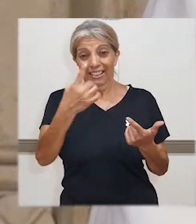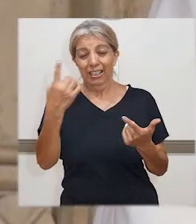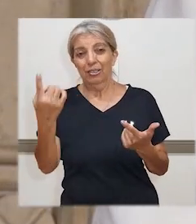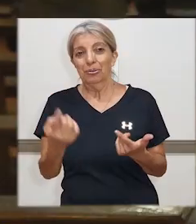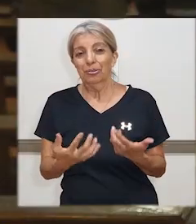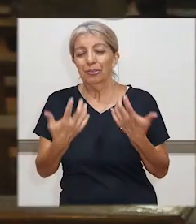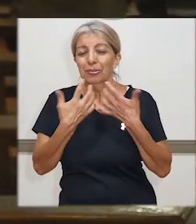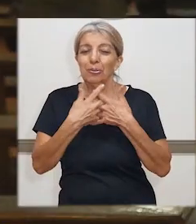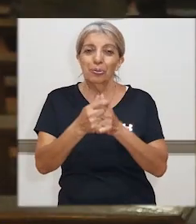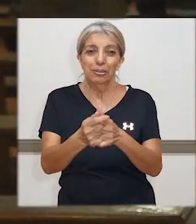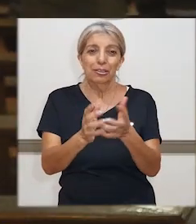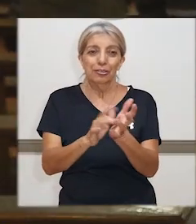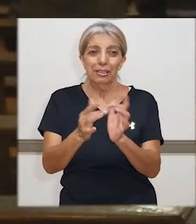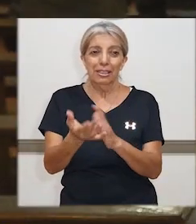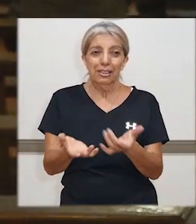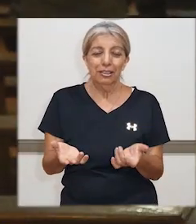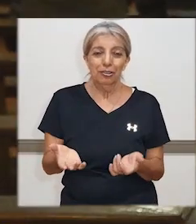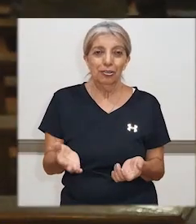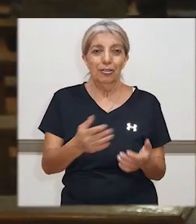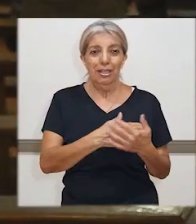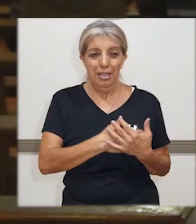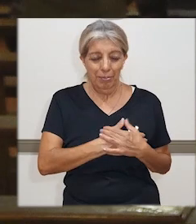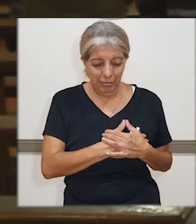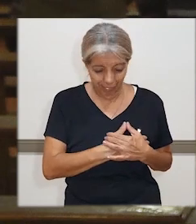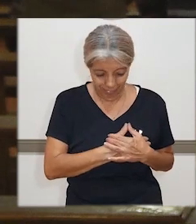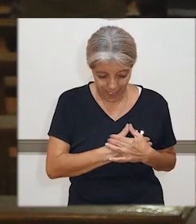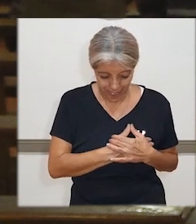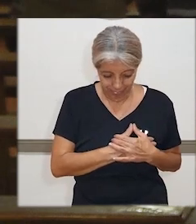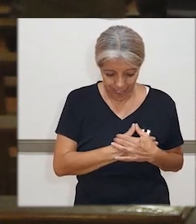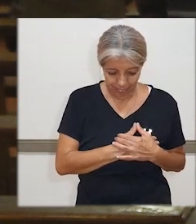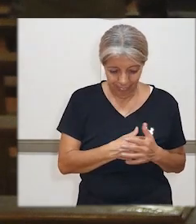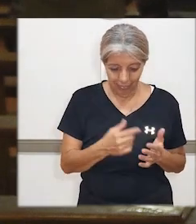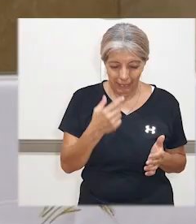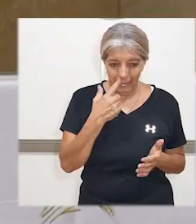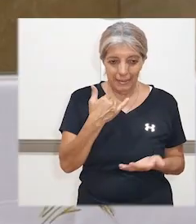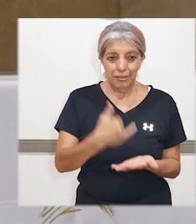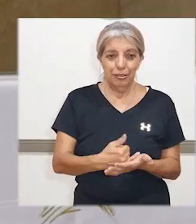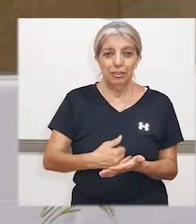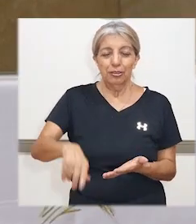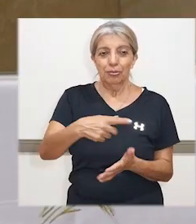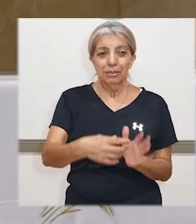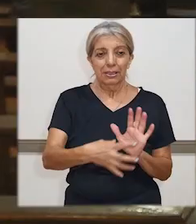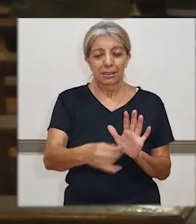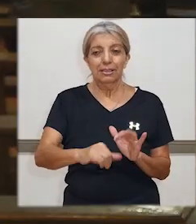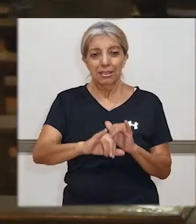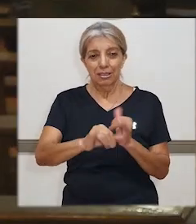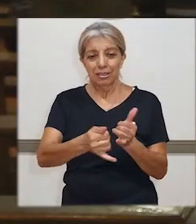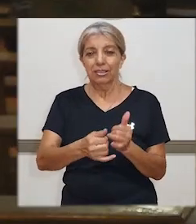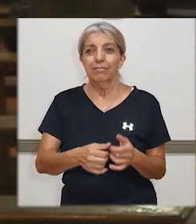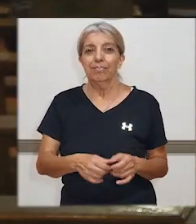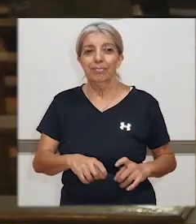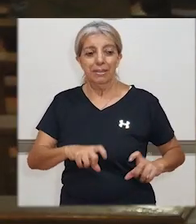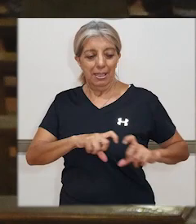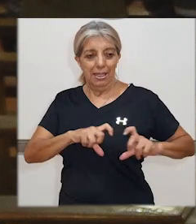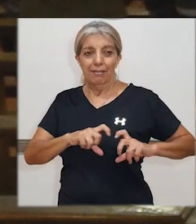nuestro Señor. Amén. El Señor esté con ustedes. Y con tu espíritu. Levantemos el corazón. Lo